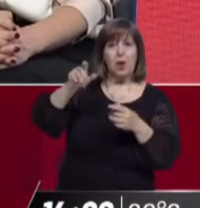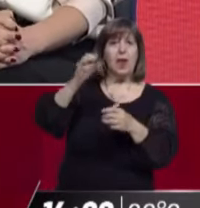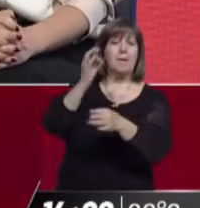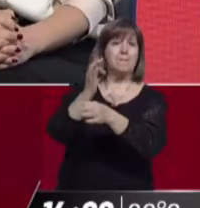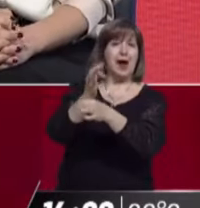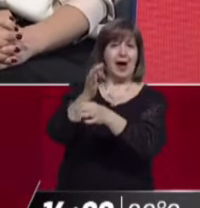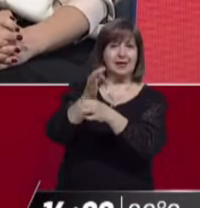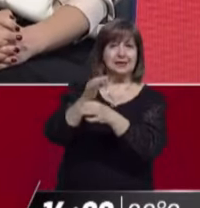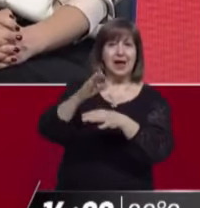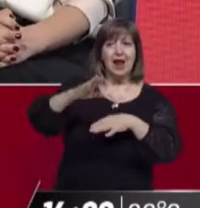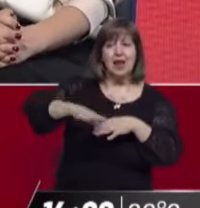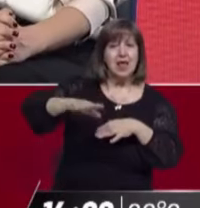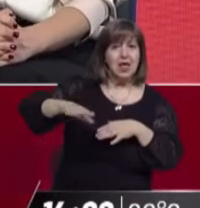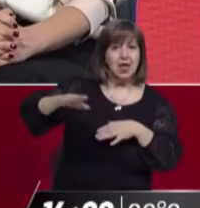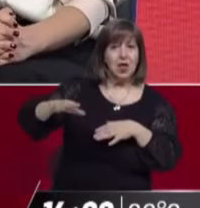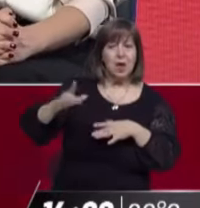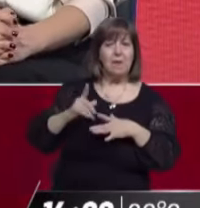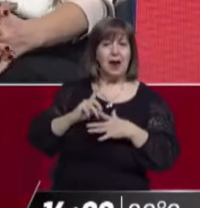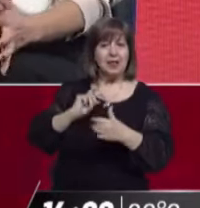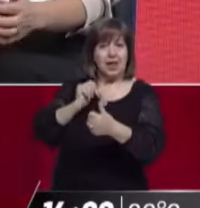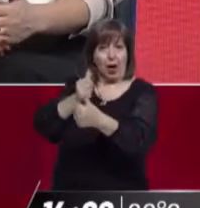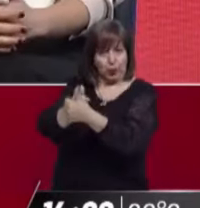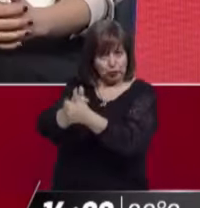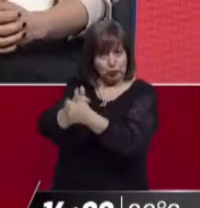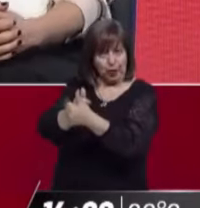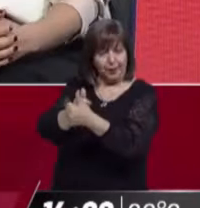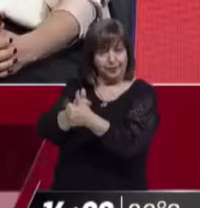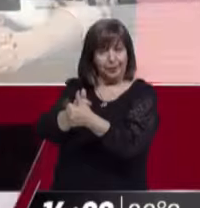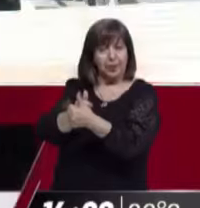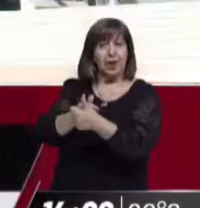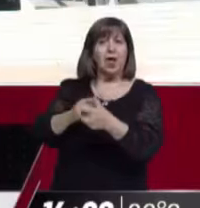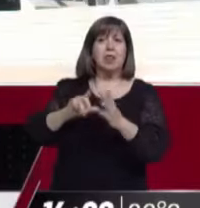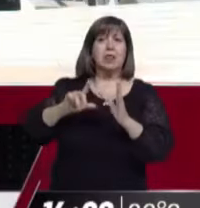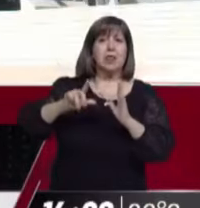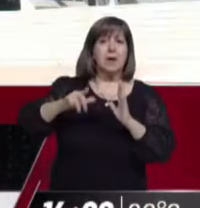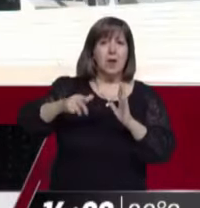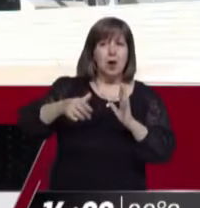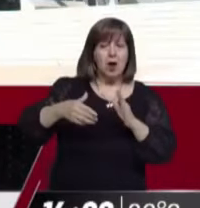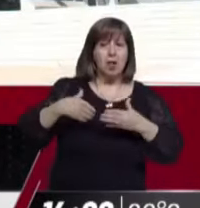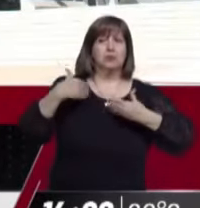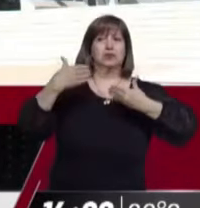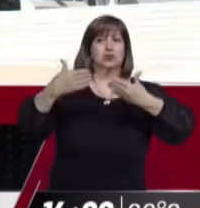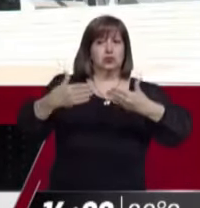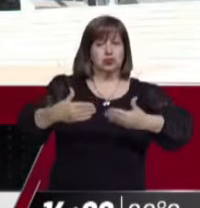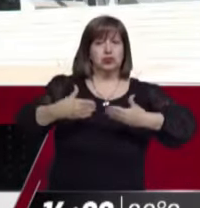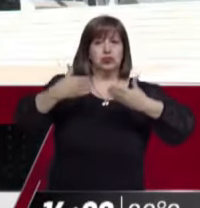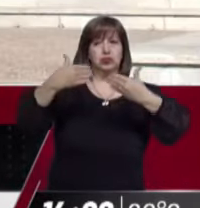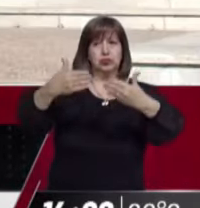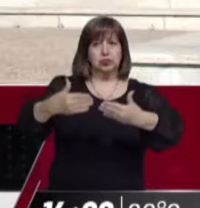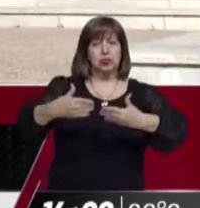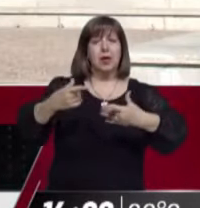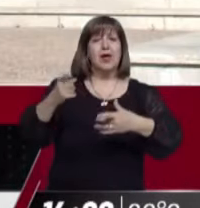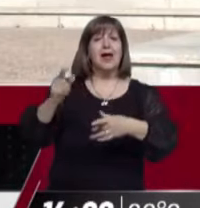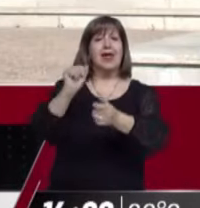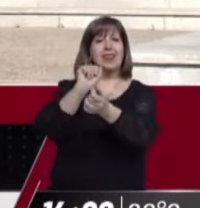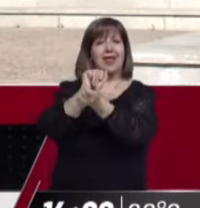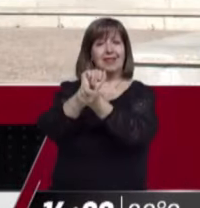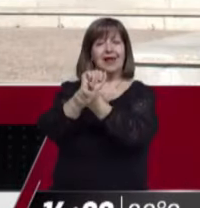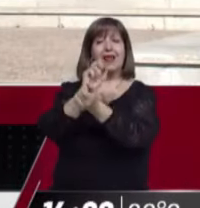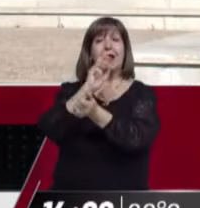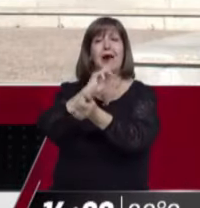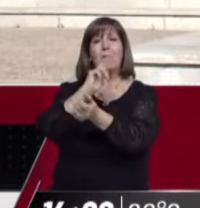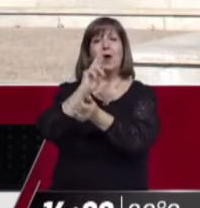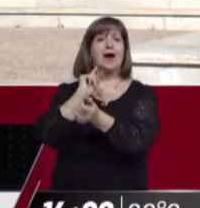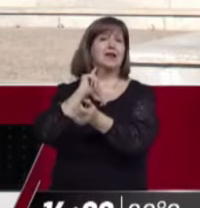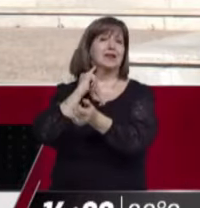que supuestamente habría abusado de un menor. La causa sigue adelante. 13 días estuvo detenida en un calabozo, después comenzó